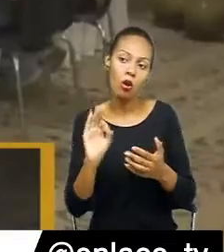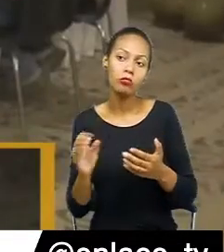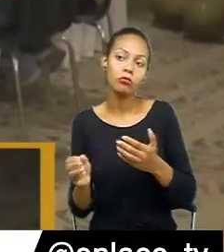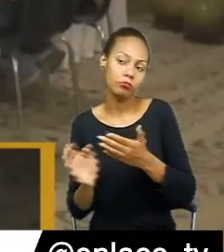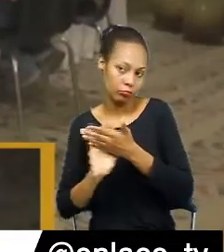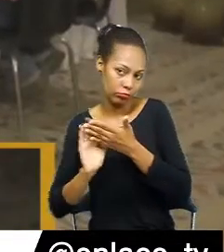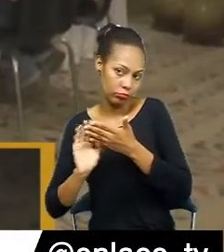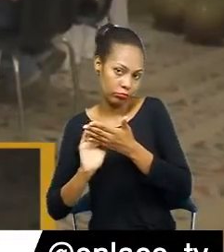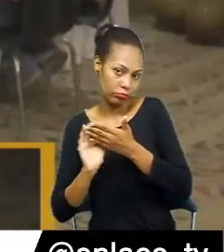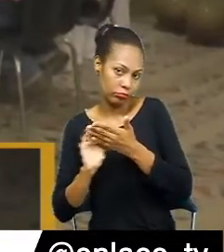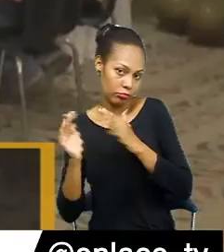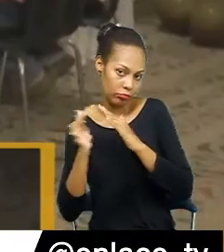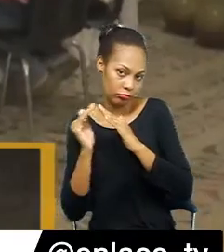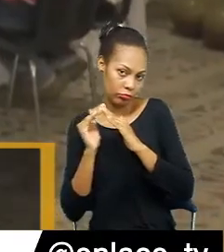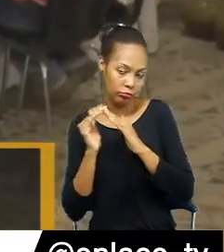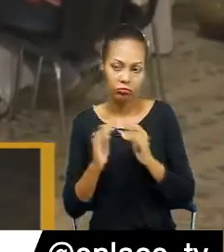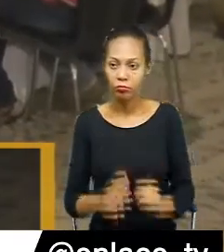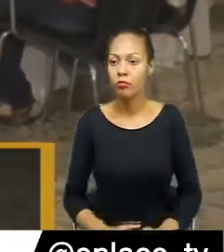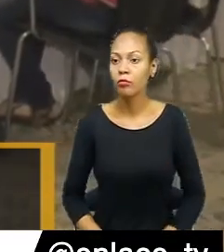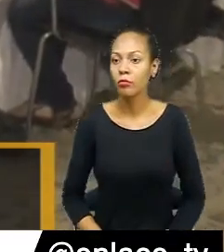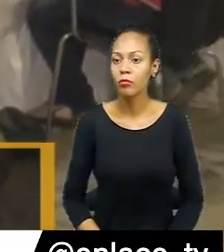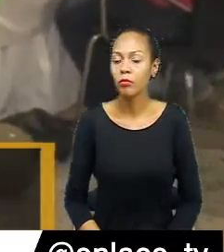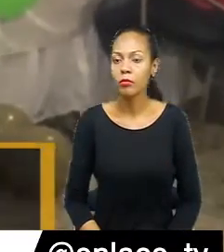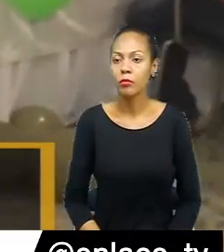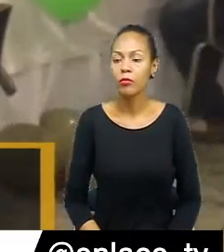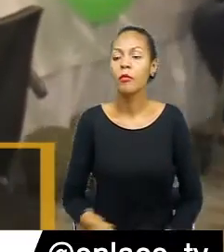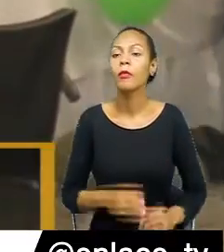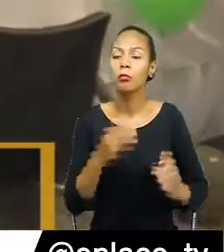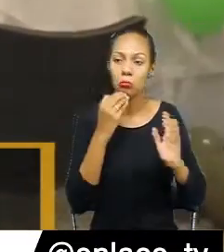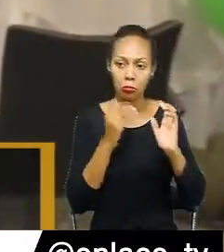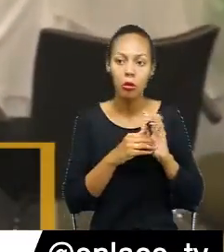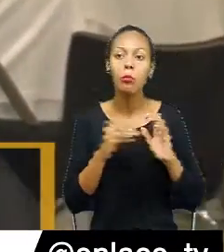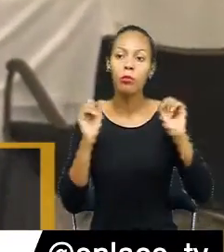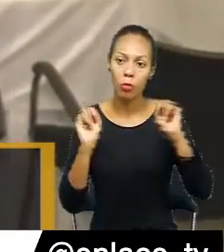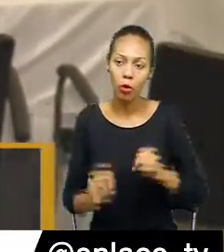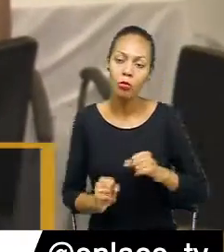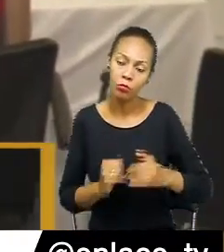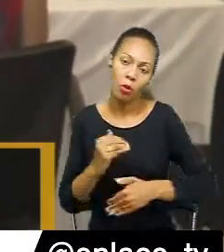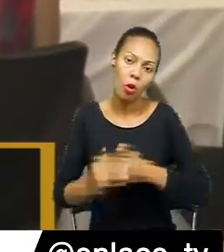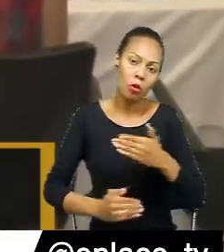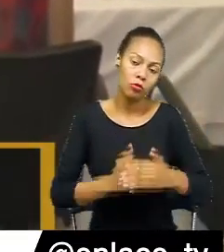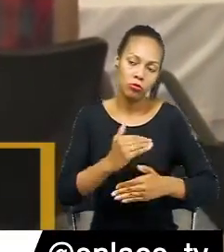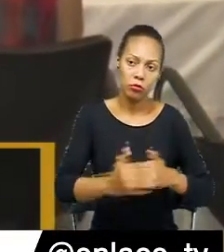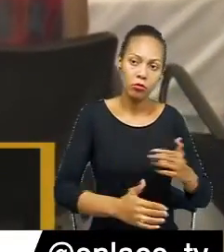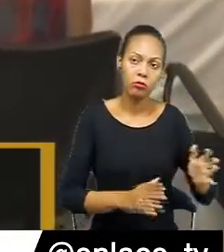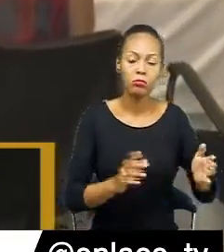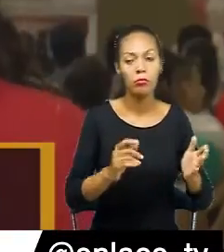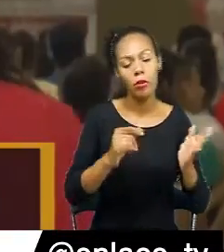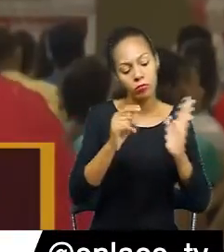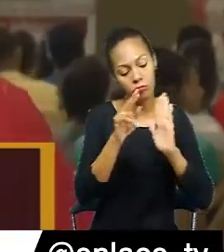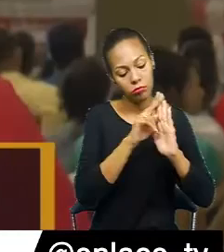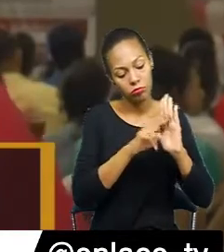de hoy. Se hace un proceso donde las personas se inscriben, nosotros hacemos la preselección de acuerdo a los requisitos que dice la norma.